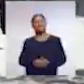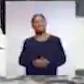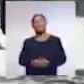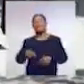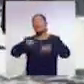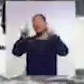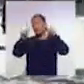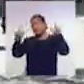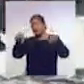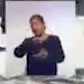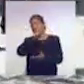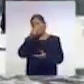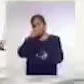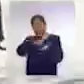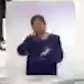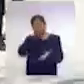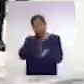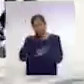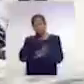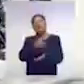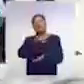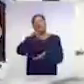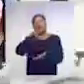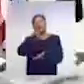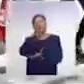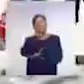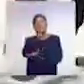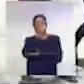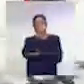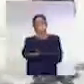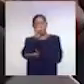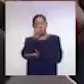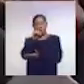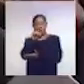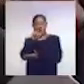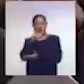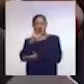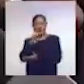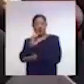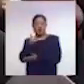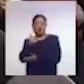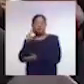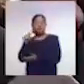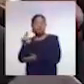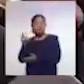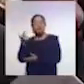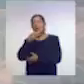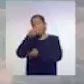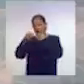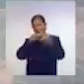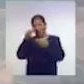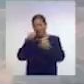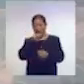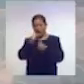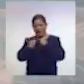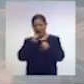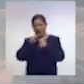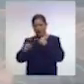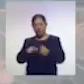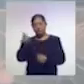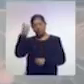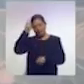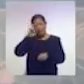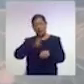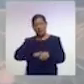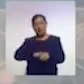En Tlaxcala se instalará un centro de humanidades, ciencias y desarrollo tecnológico, anunció en entrevista la directora general del Consejo Nacional de